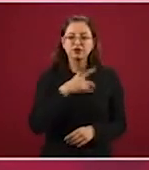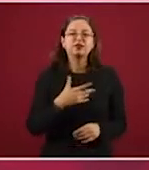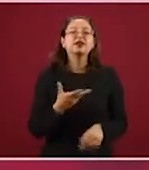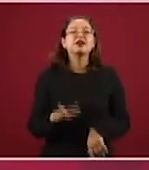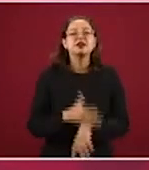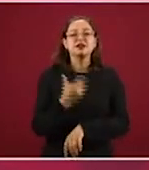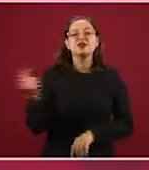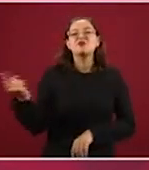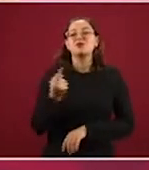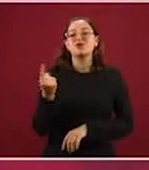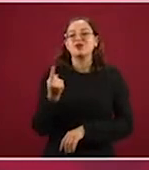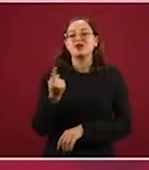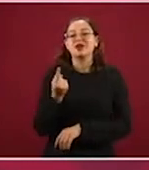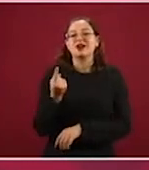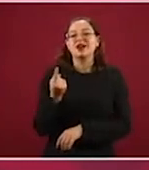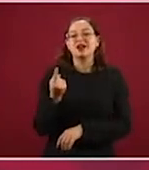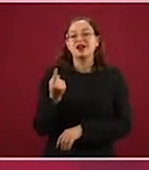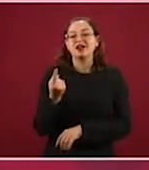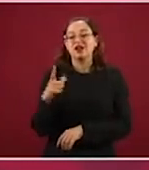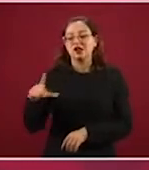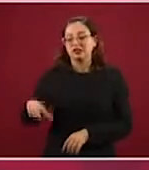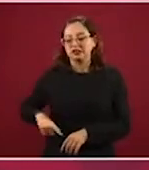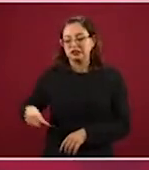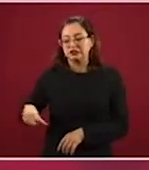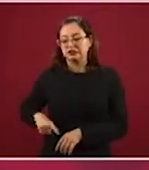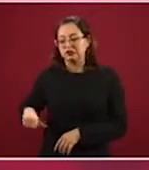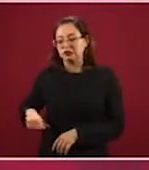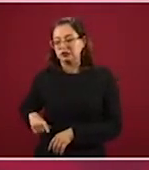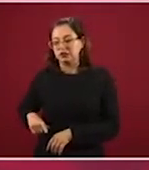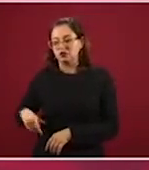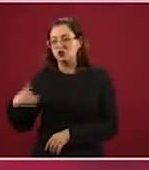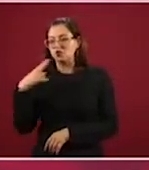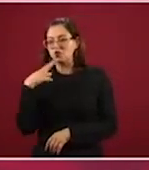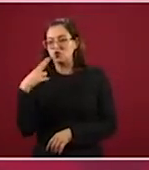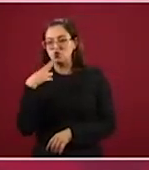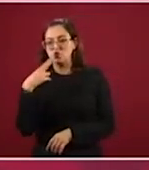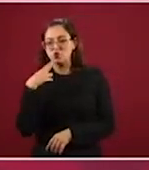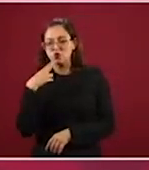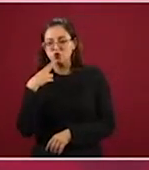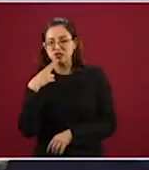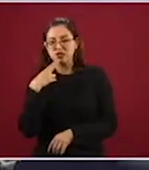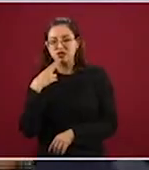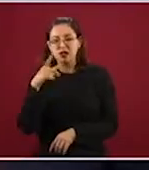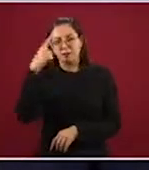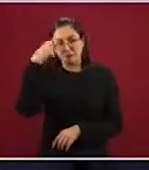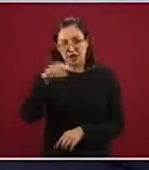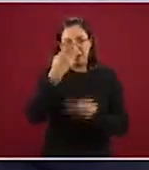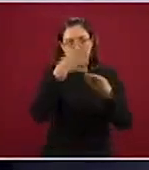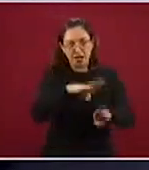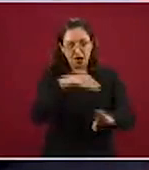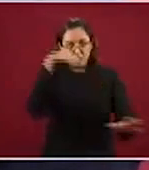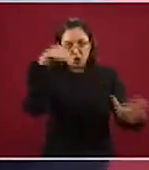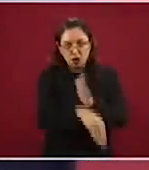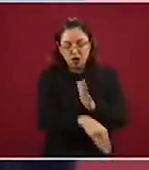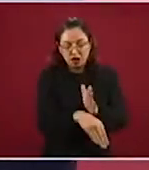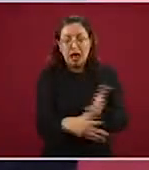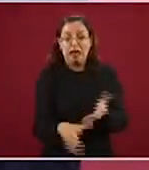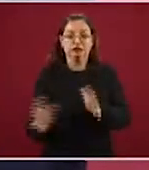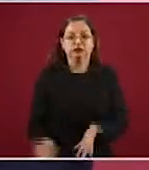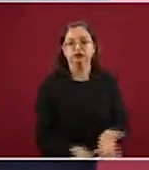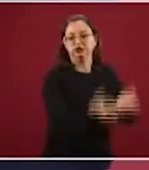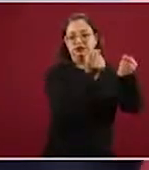estado cuando se trataba de rescatar a las instituciones financieras en quiebra por ejemplo usaron al estado